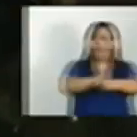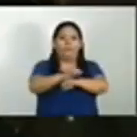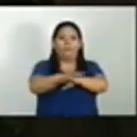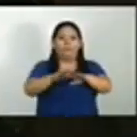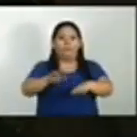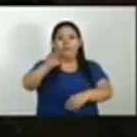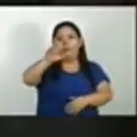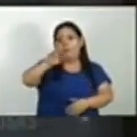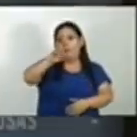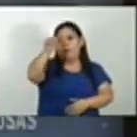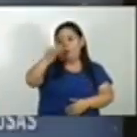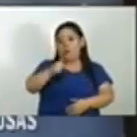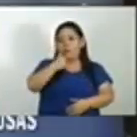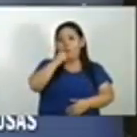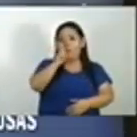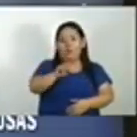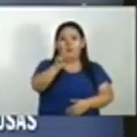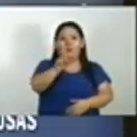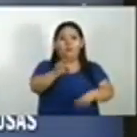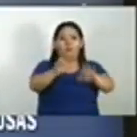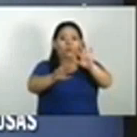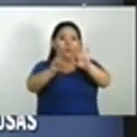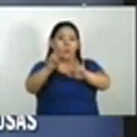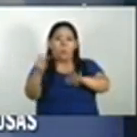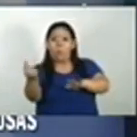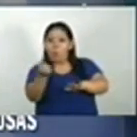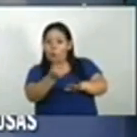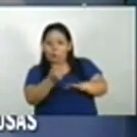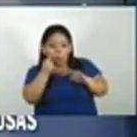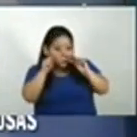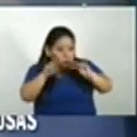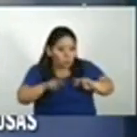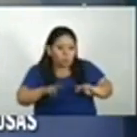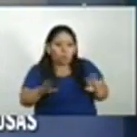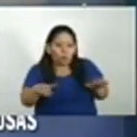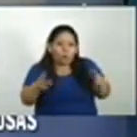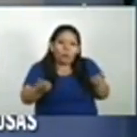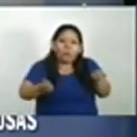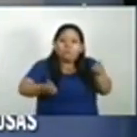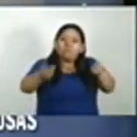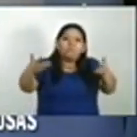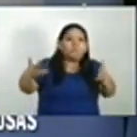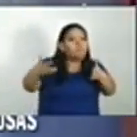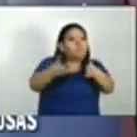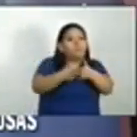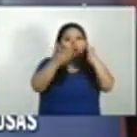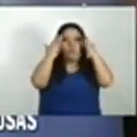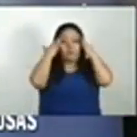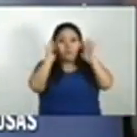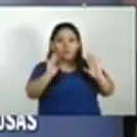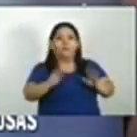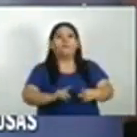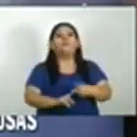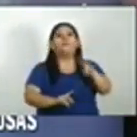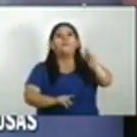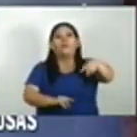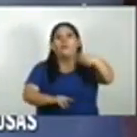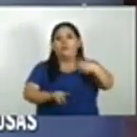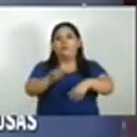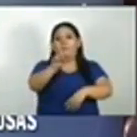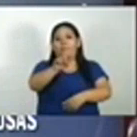la institución, a 182 salvadoreños no se les pudo identificar la causa del accidente de tránsito en el que perdieron la vida, seguido